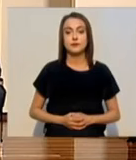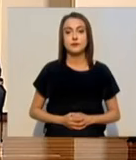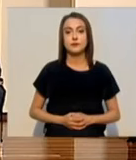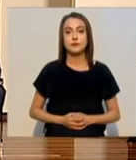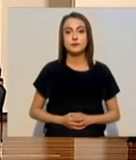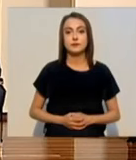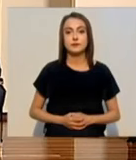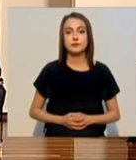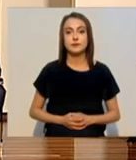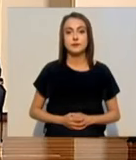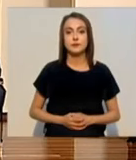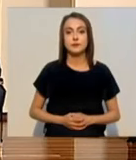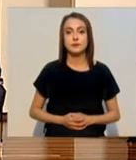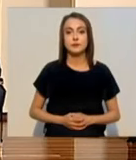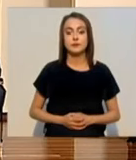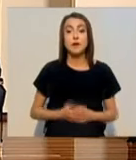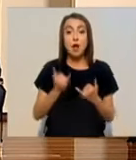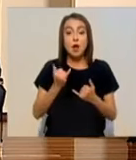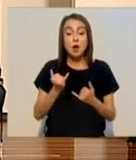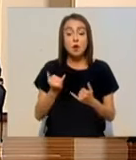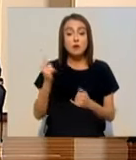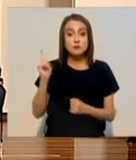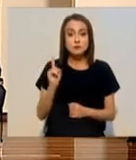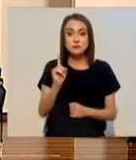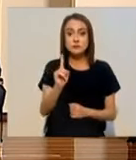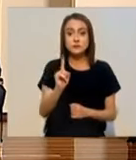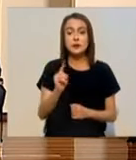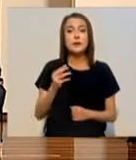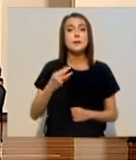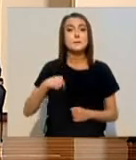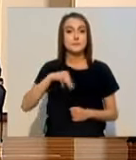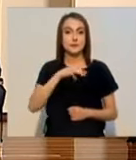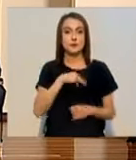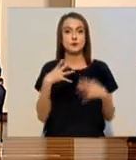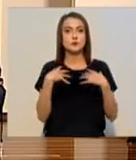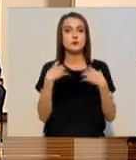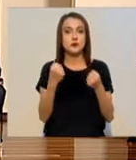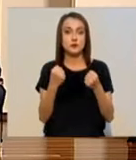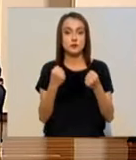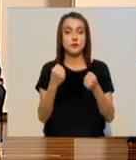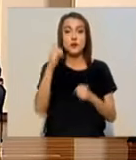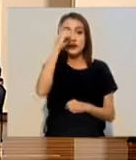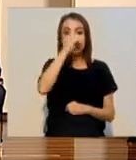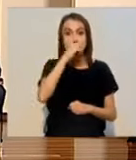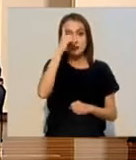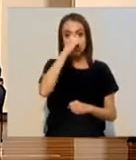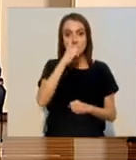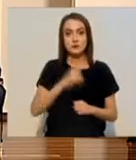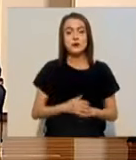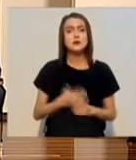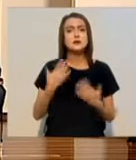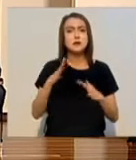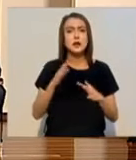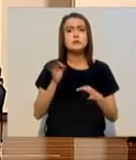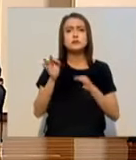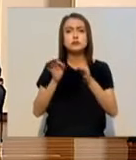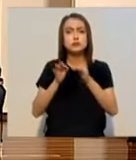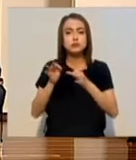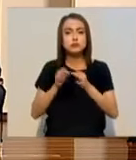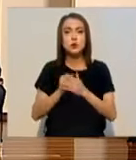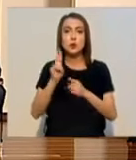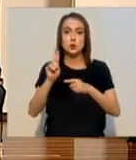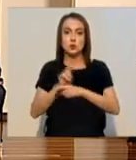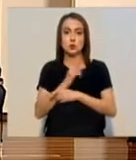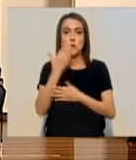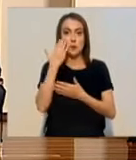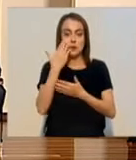continuación vamos a escuchar el mensaje del ministro de Salud, el doctor Daniel Salas, quien nos expondrá sobre el